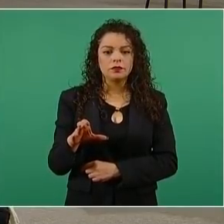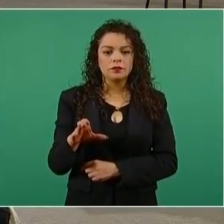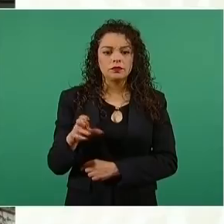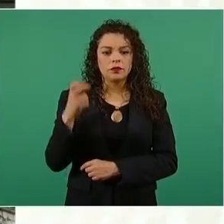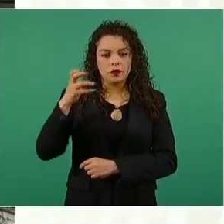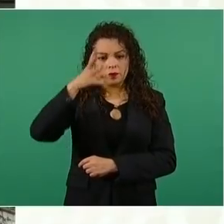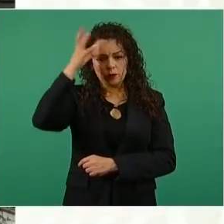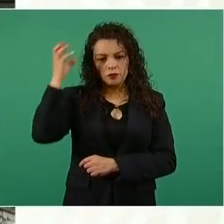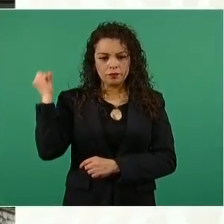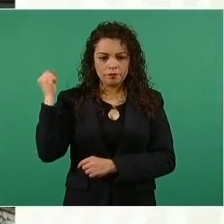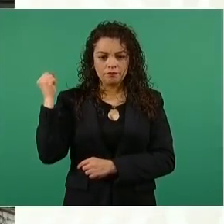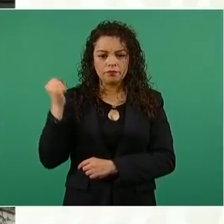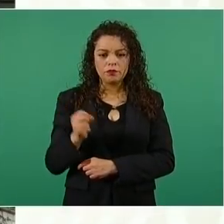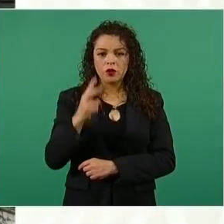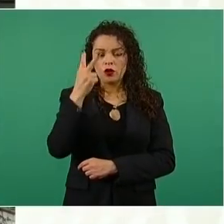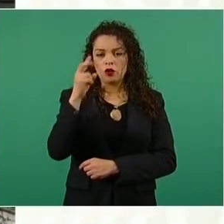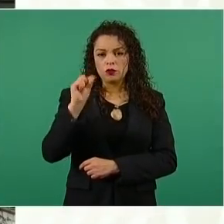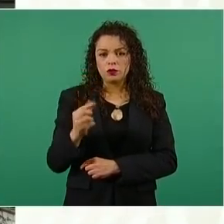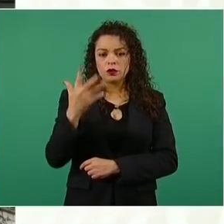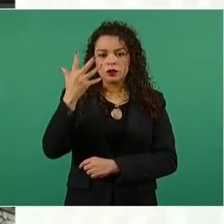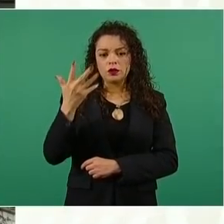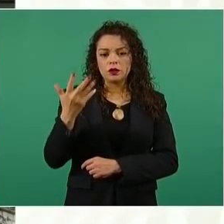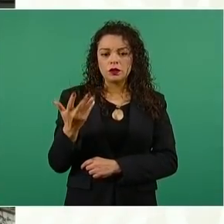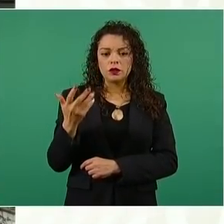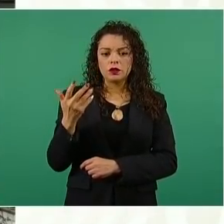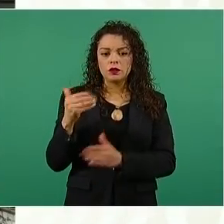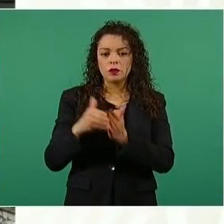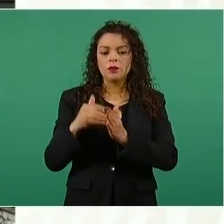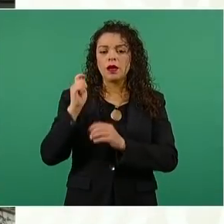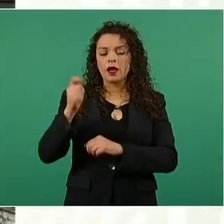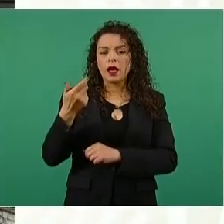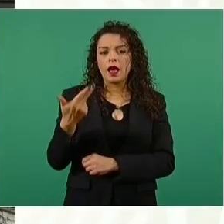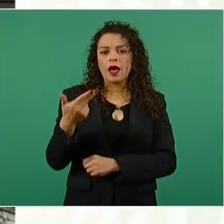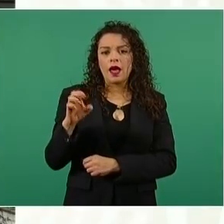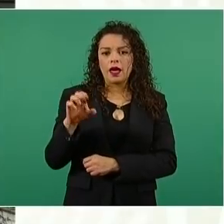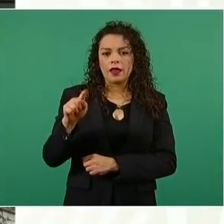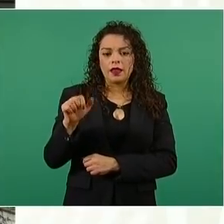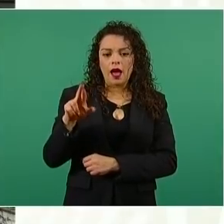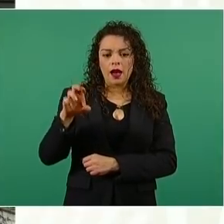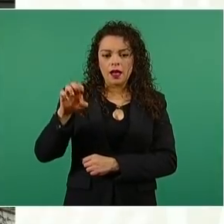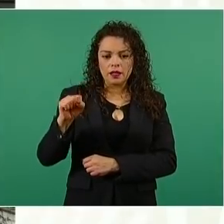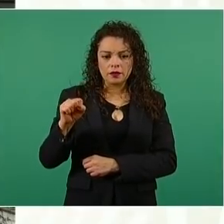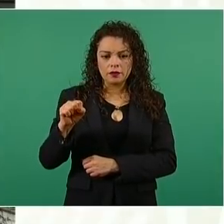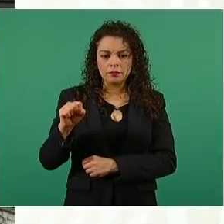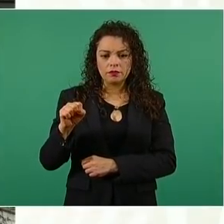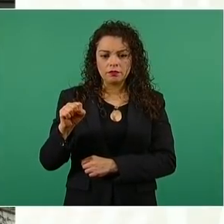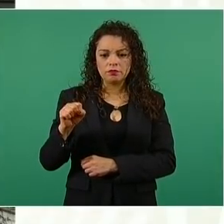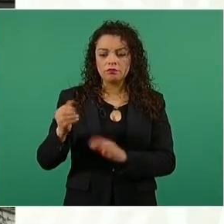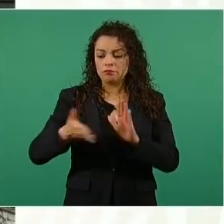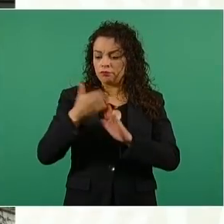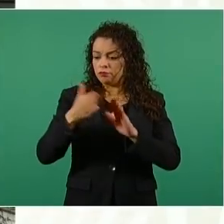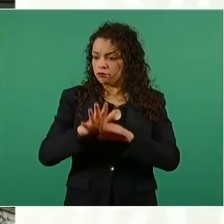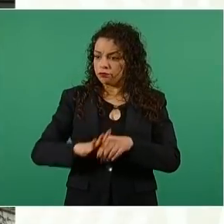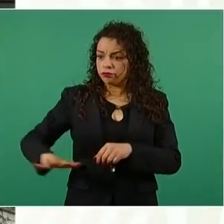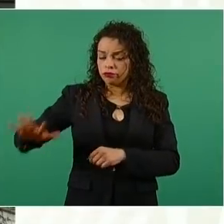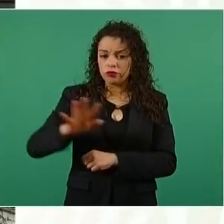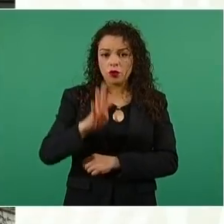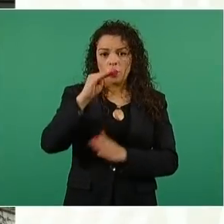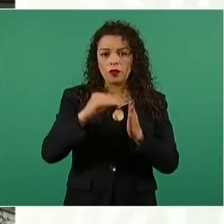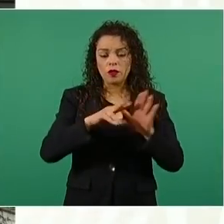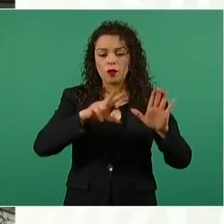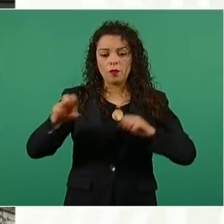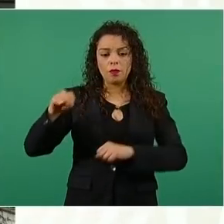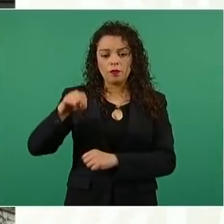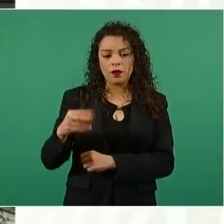Morelos, con una construcción en obra gris de 4.800 metros cuadrados y su valor es de